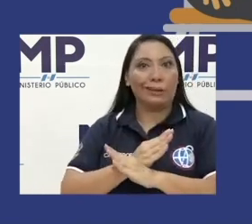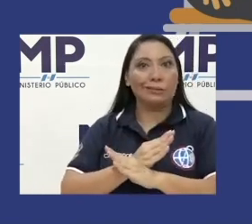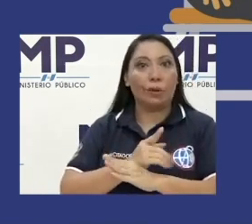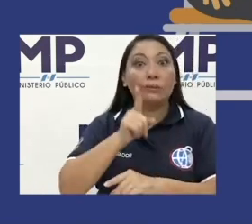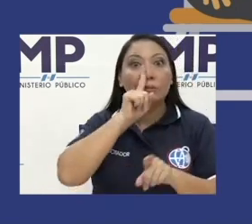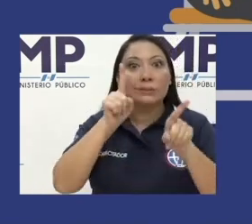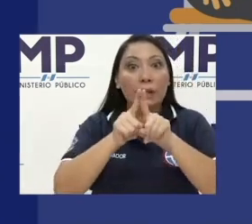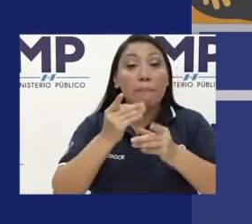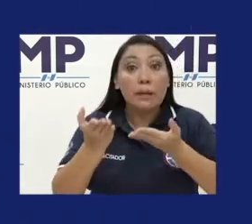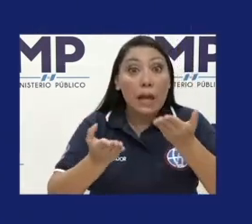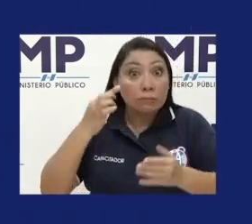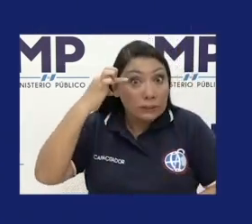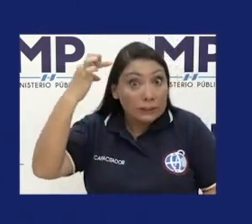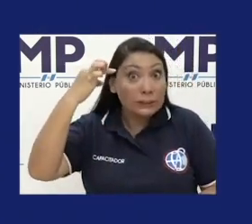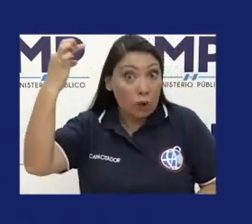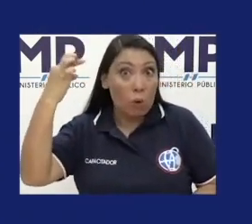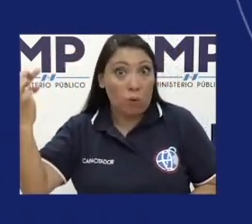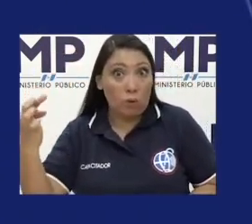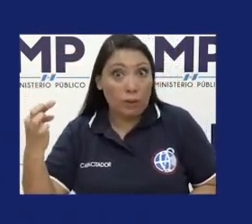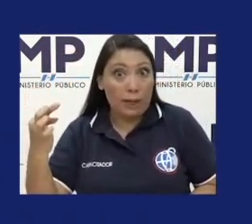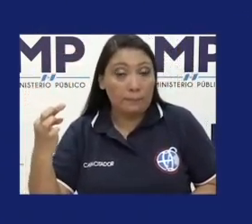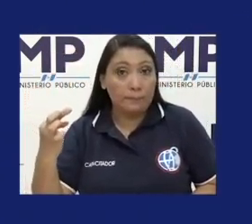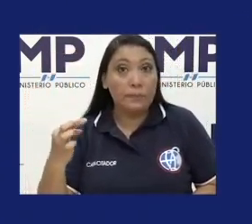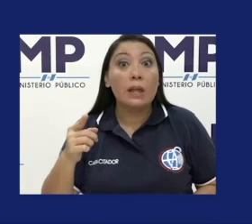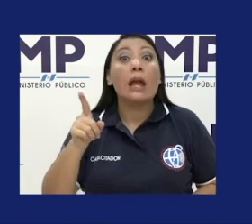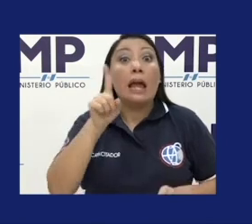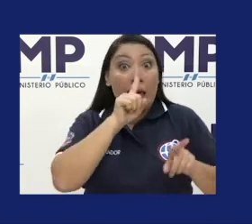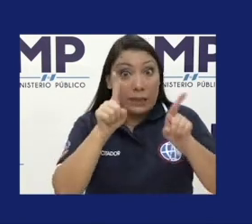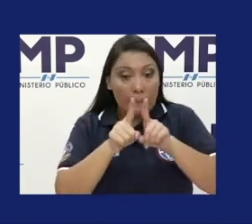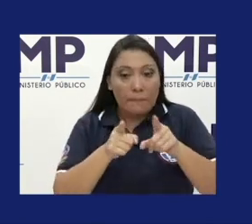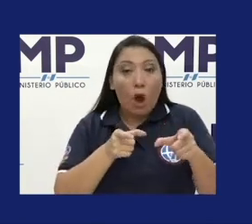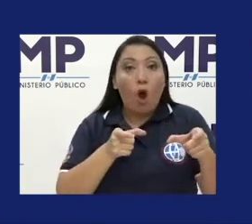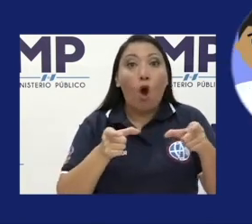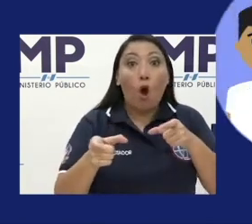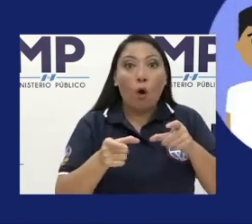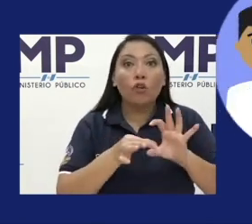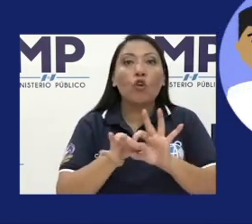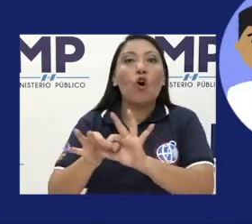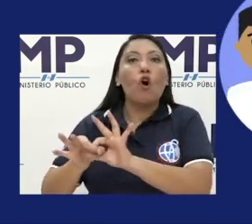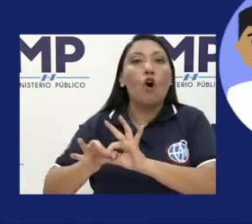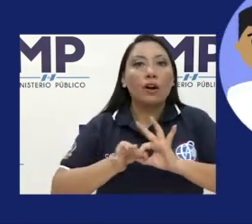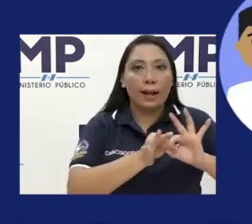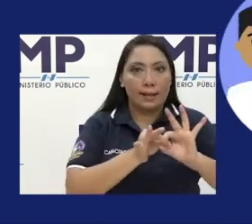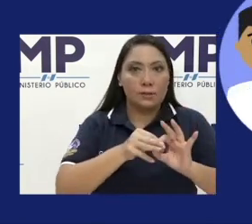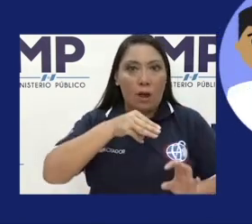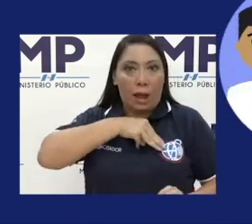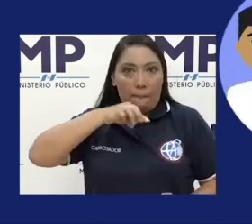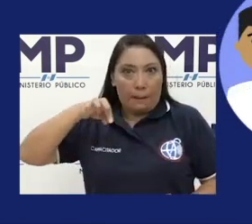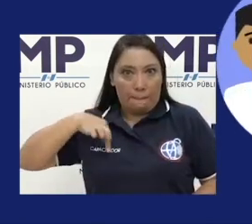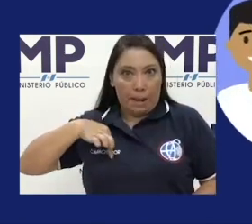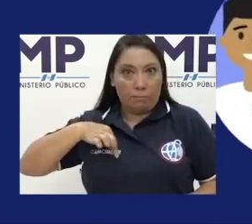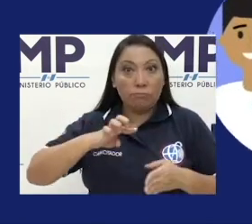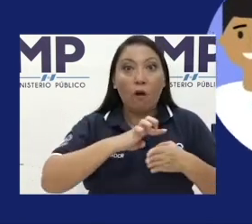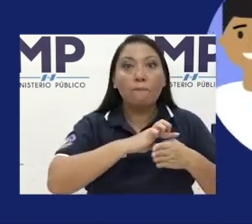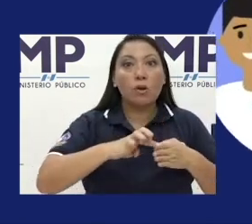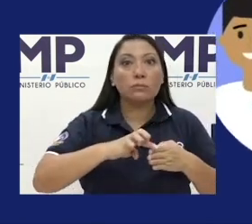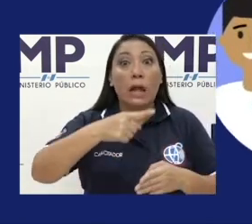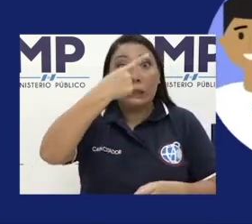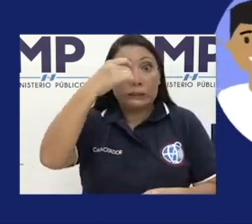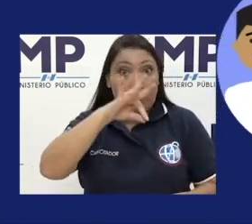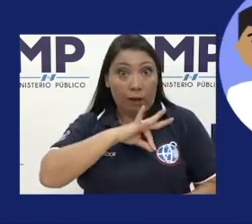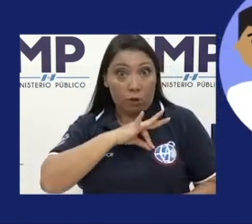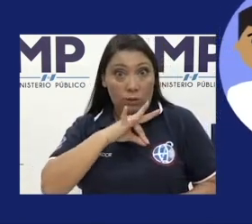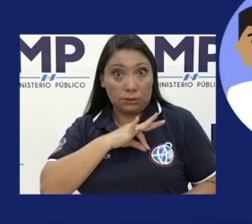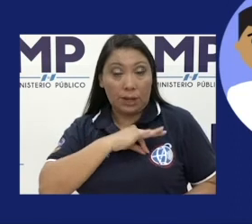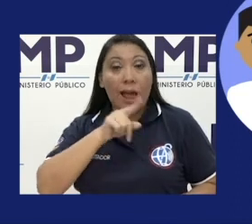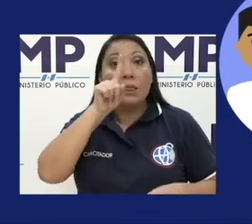atención psicológica y médica. Además, gracias a la coordinación del Ministerio Público, profesionales de